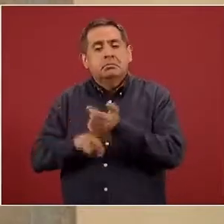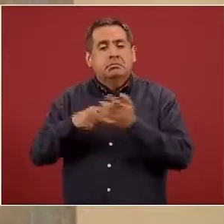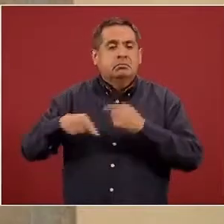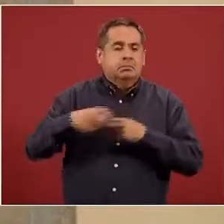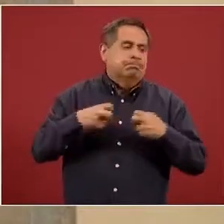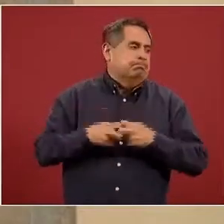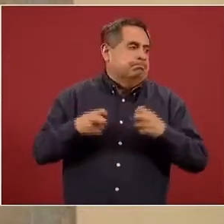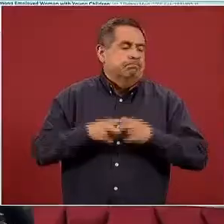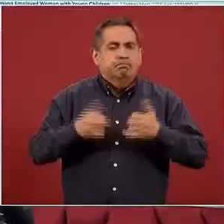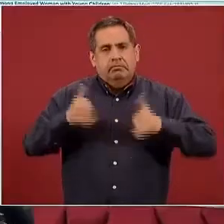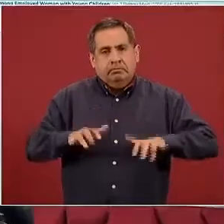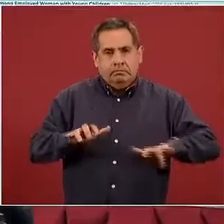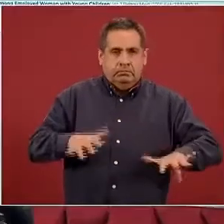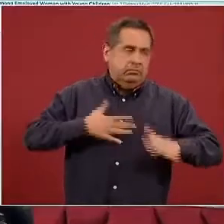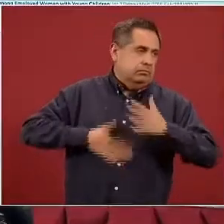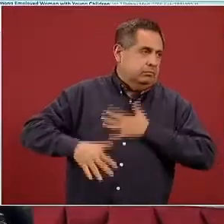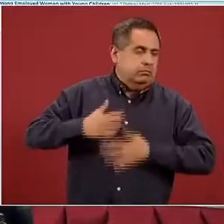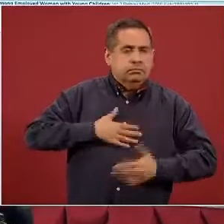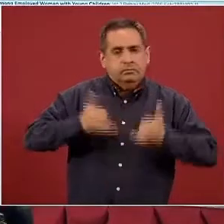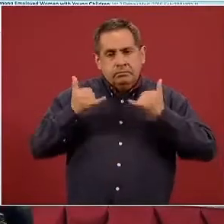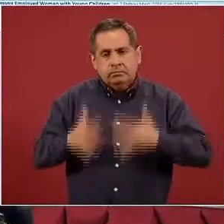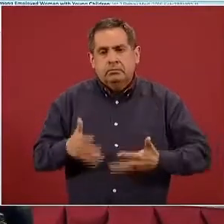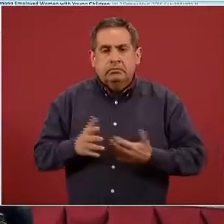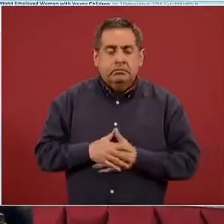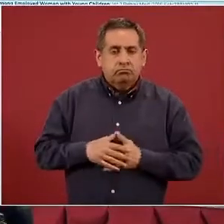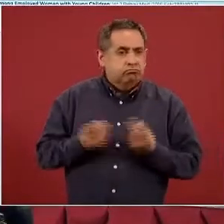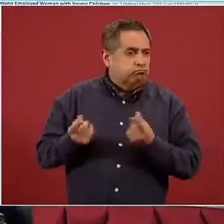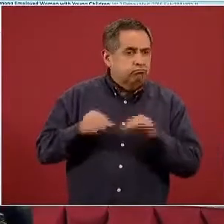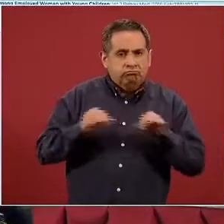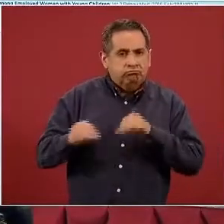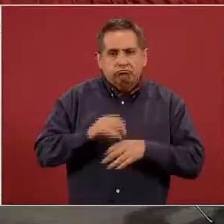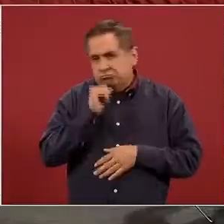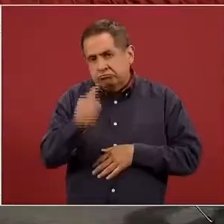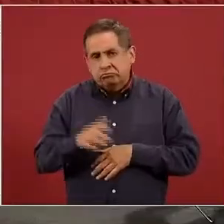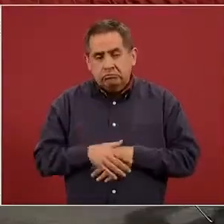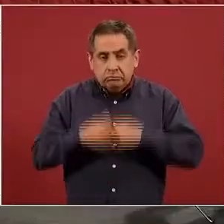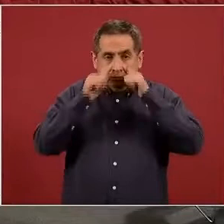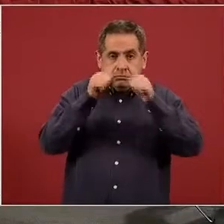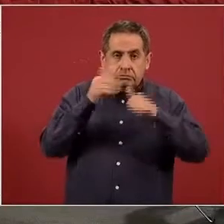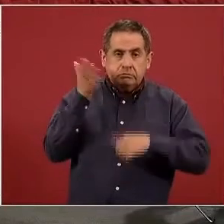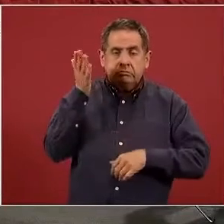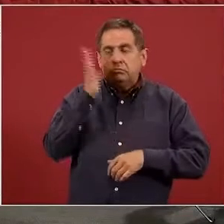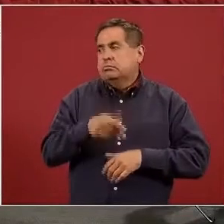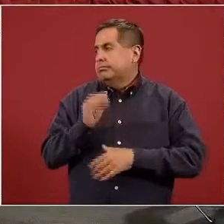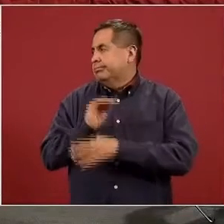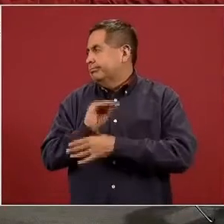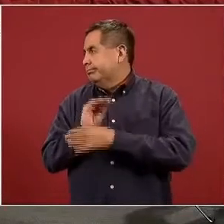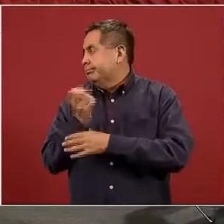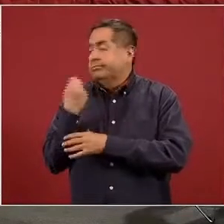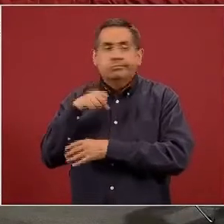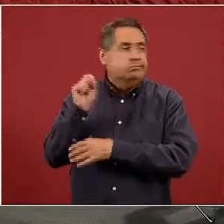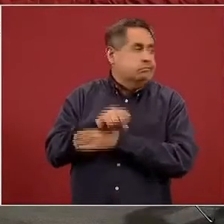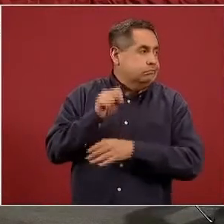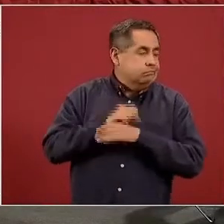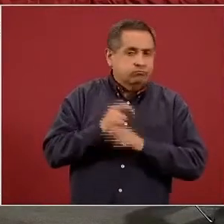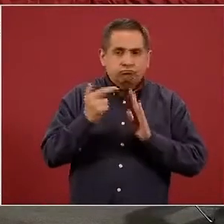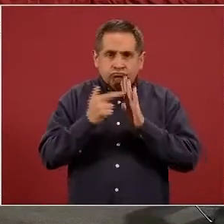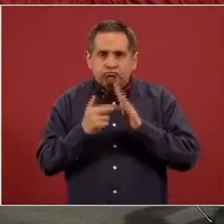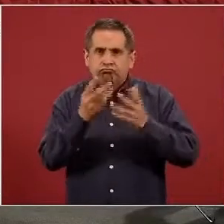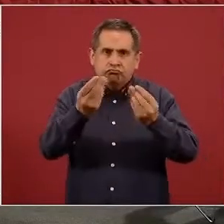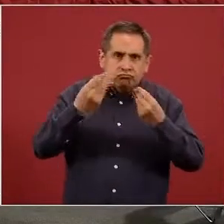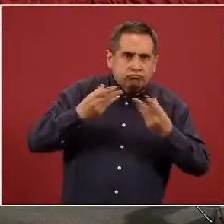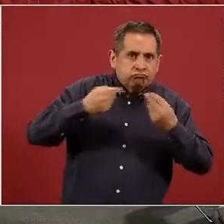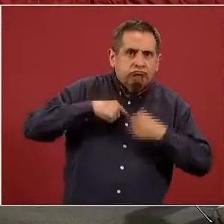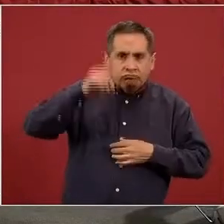se estresen más, que se cansen más, que no sean tan productivos y que no pongan atención y no tomen las medidas o